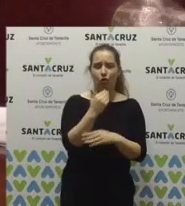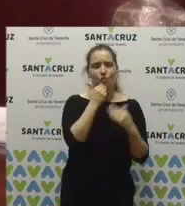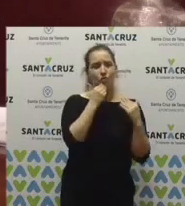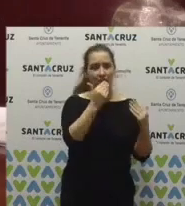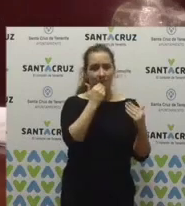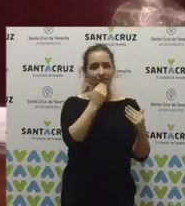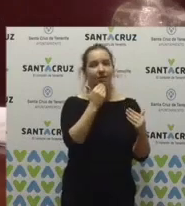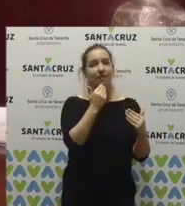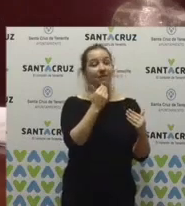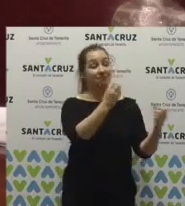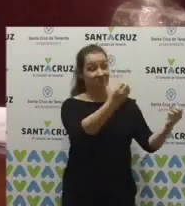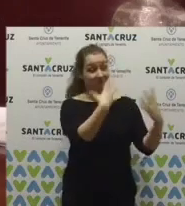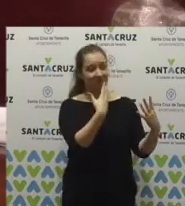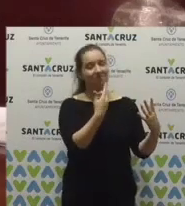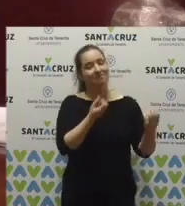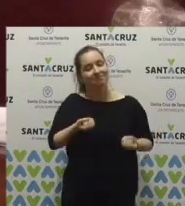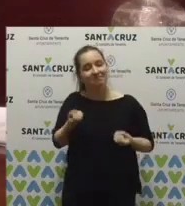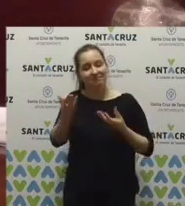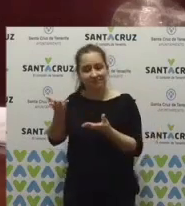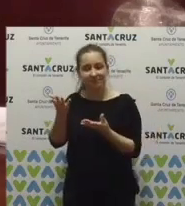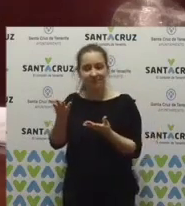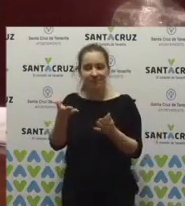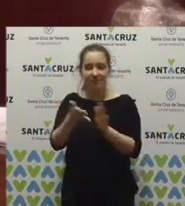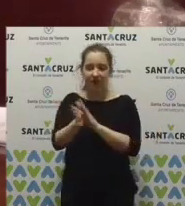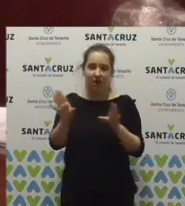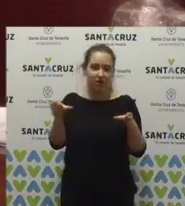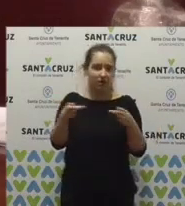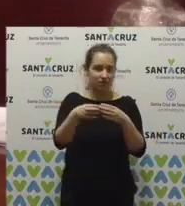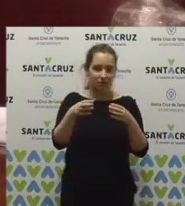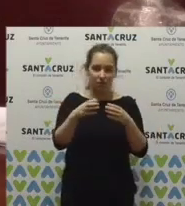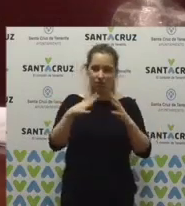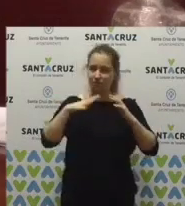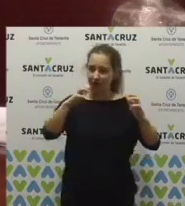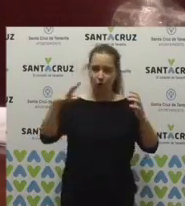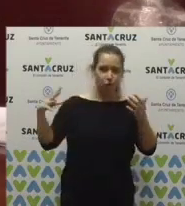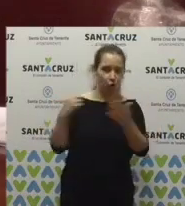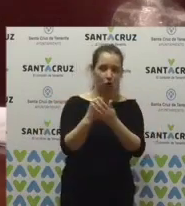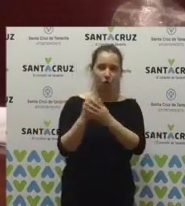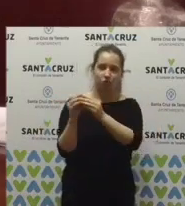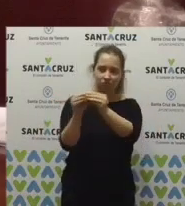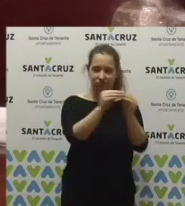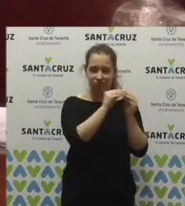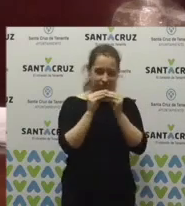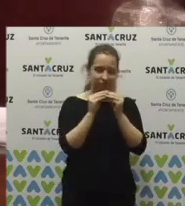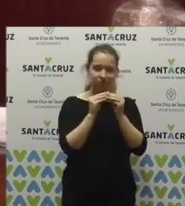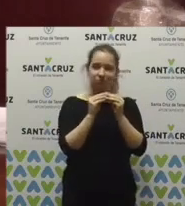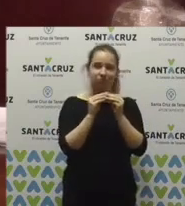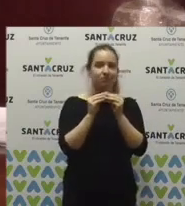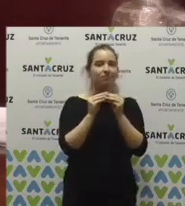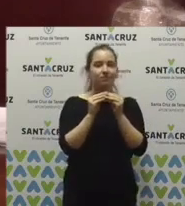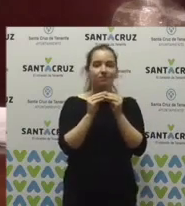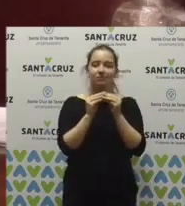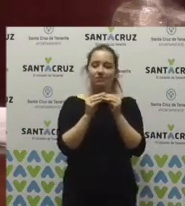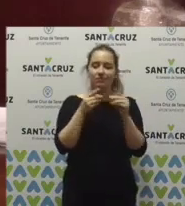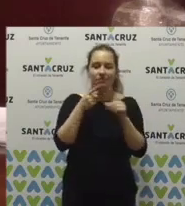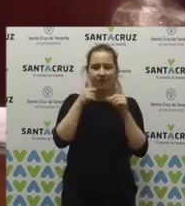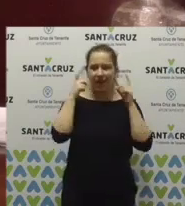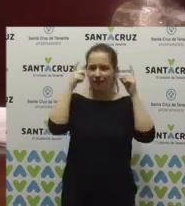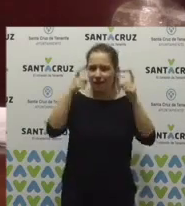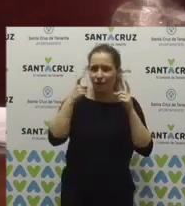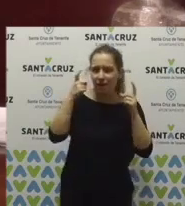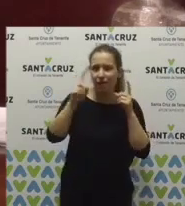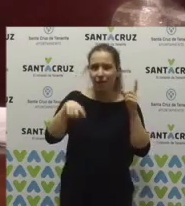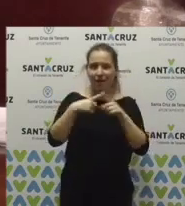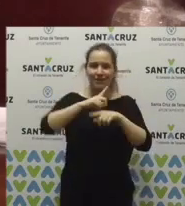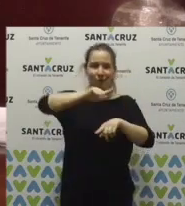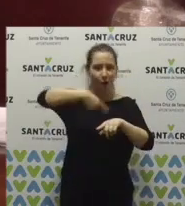se suman será el de la unanimidad del pleno dando las gracias por el esfuerzo por las horas